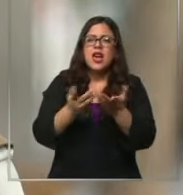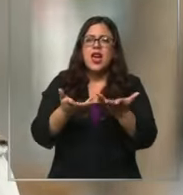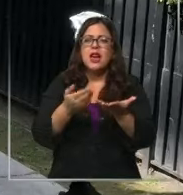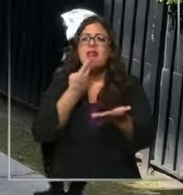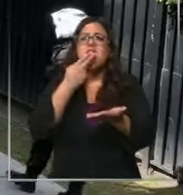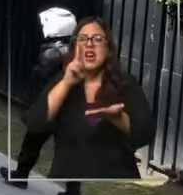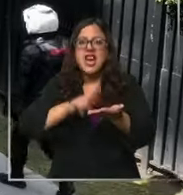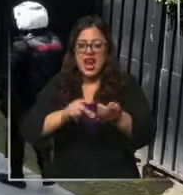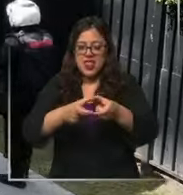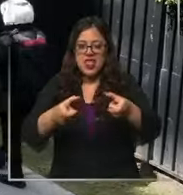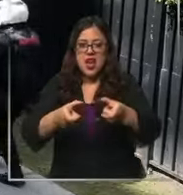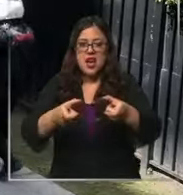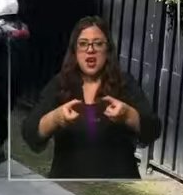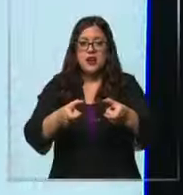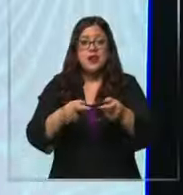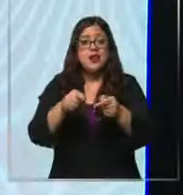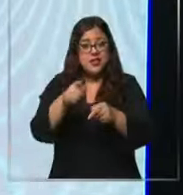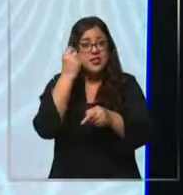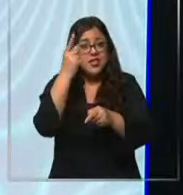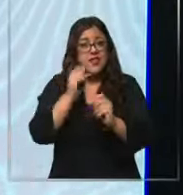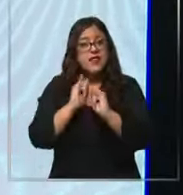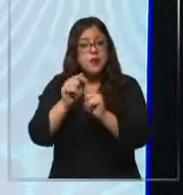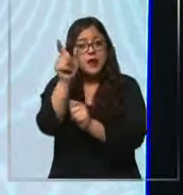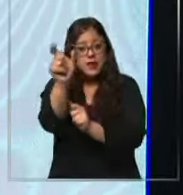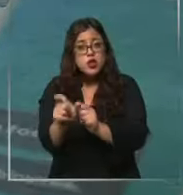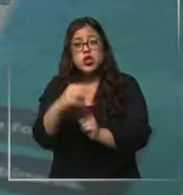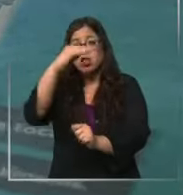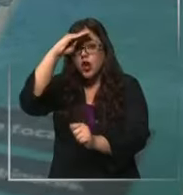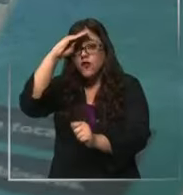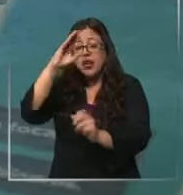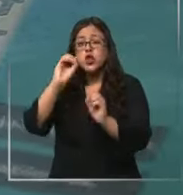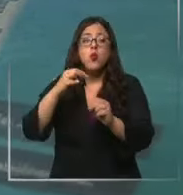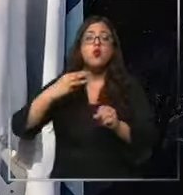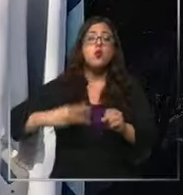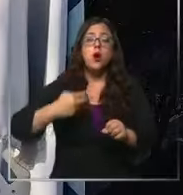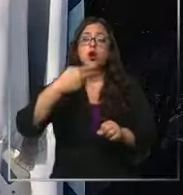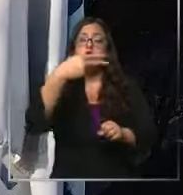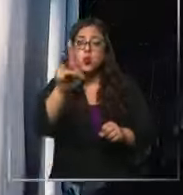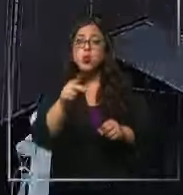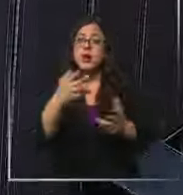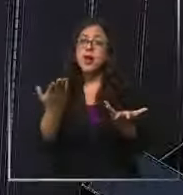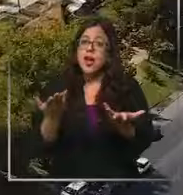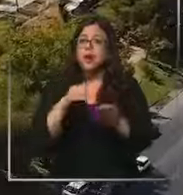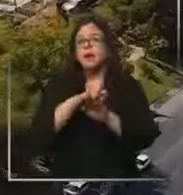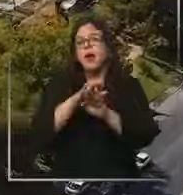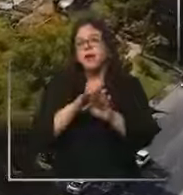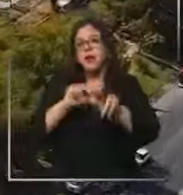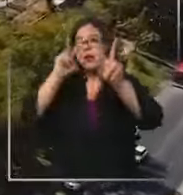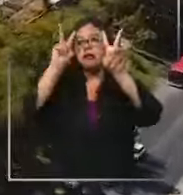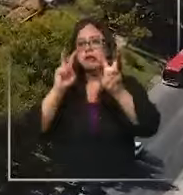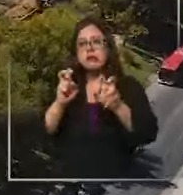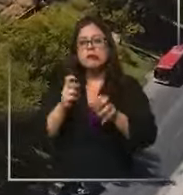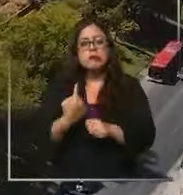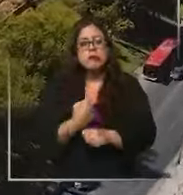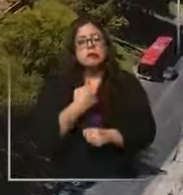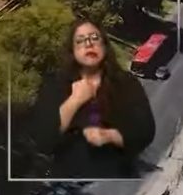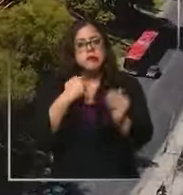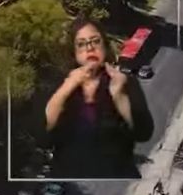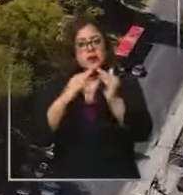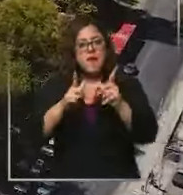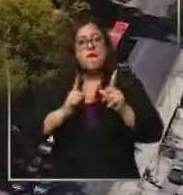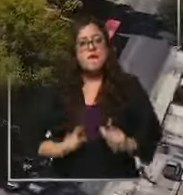correspondencia u otro. Ya lo sabe, informe a su vecino de confianza o a su municipalidad para así no tener visitas inesperadas en su hogar